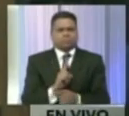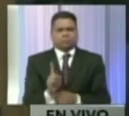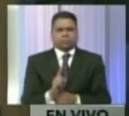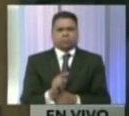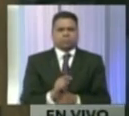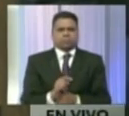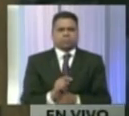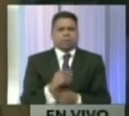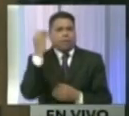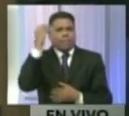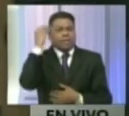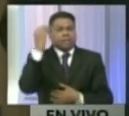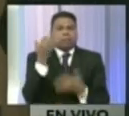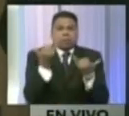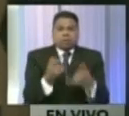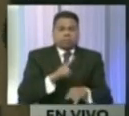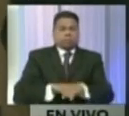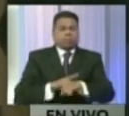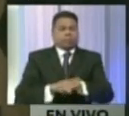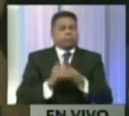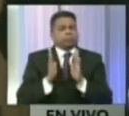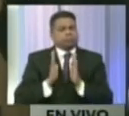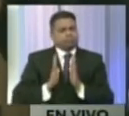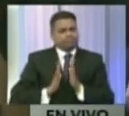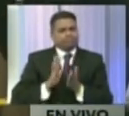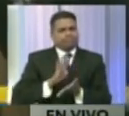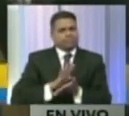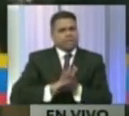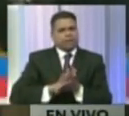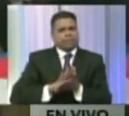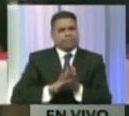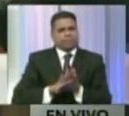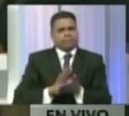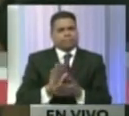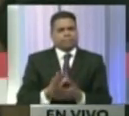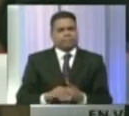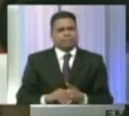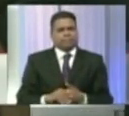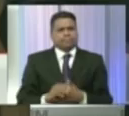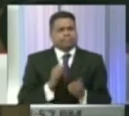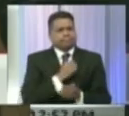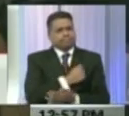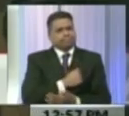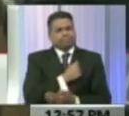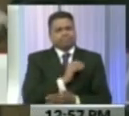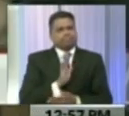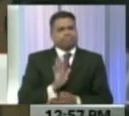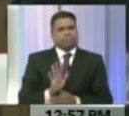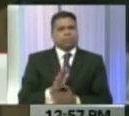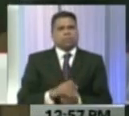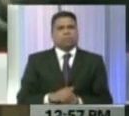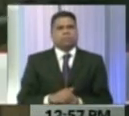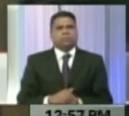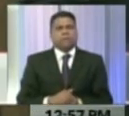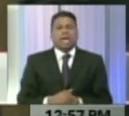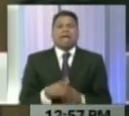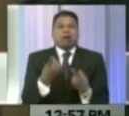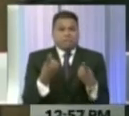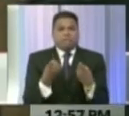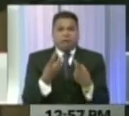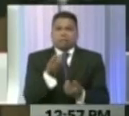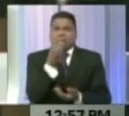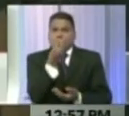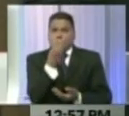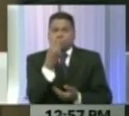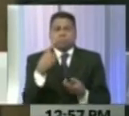este momento. Yo no la niego. En este momento. Hay un momento que hay déficit de comida. Déficit, nosotros